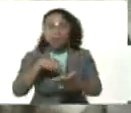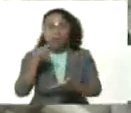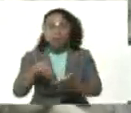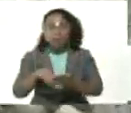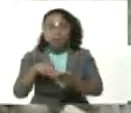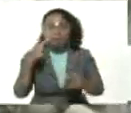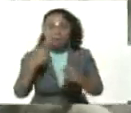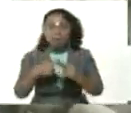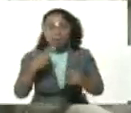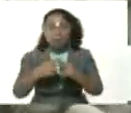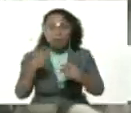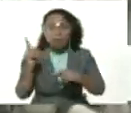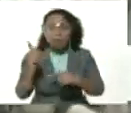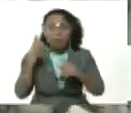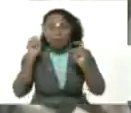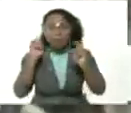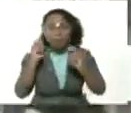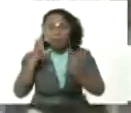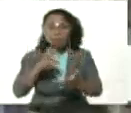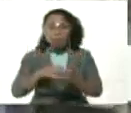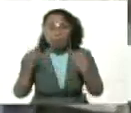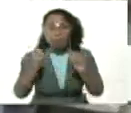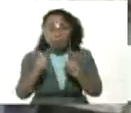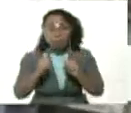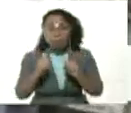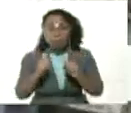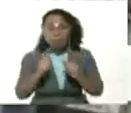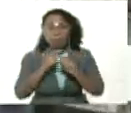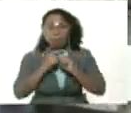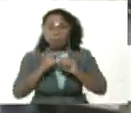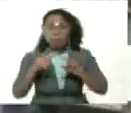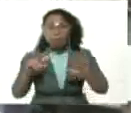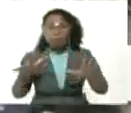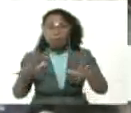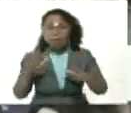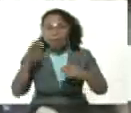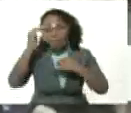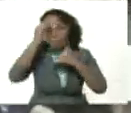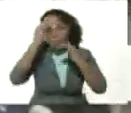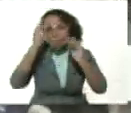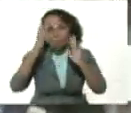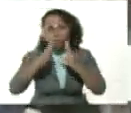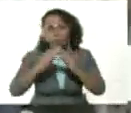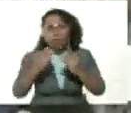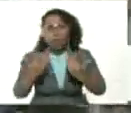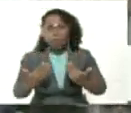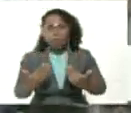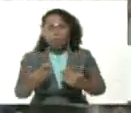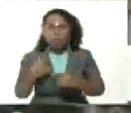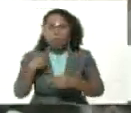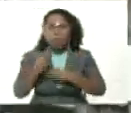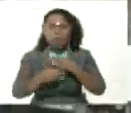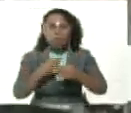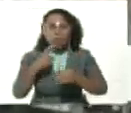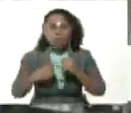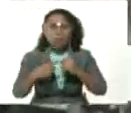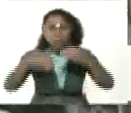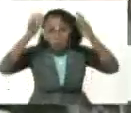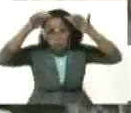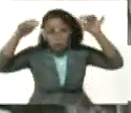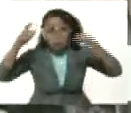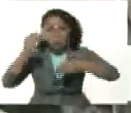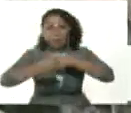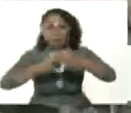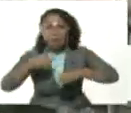Riesgo, en este caso el del estado, en el estado Mérida, desplegados para la atención por la emergencia suscitada con las últimas lluvias acaecidas